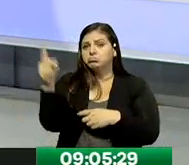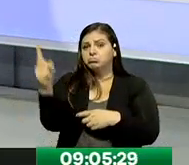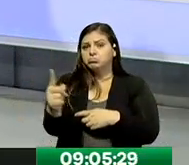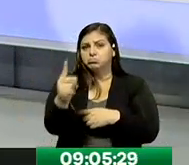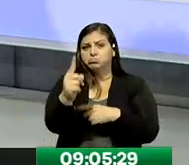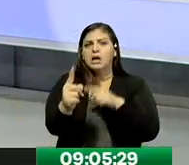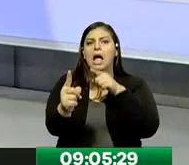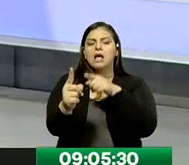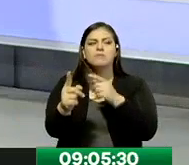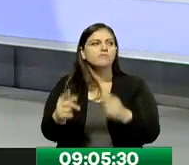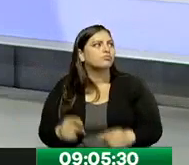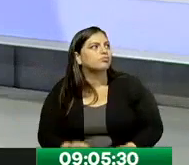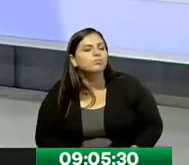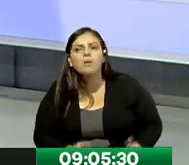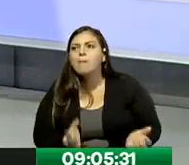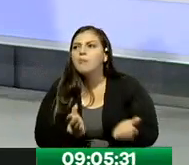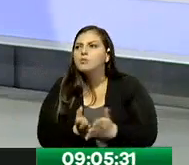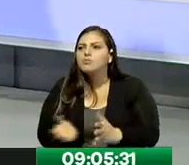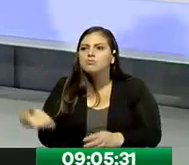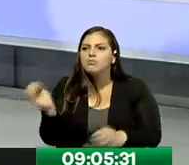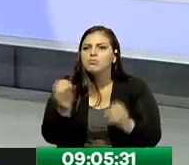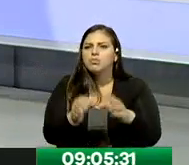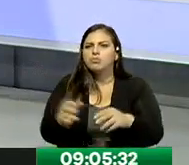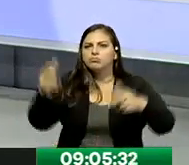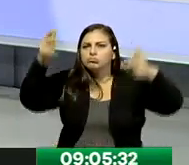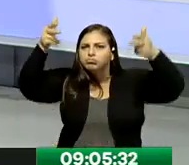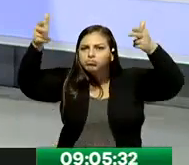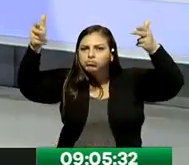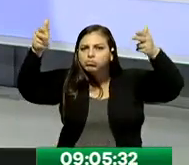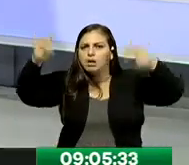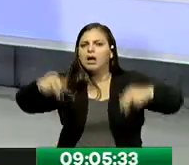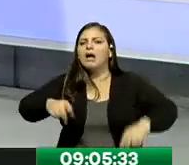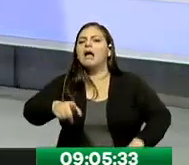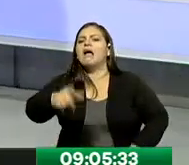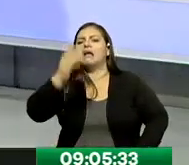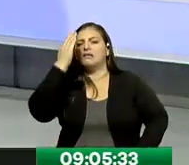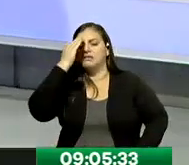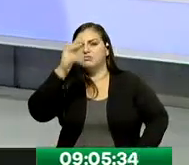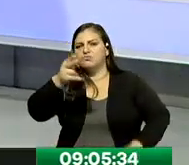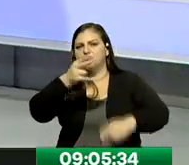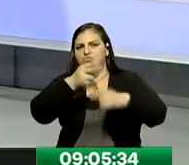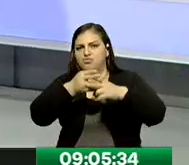municipio o a Puerto Limpio para que los sancionen, con las placas de los carros y todo lo demás.